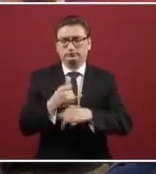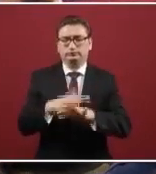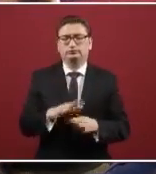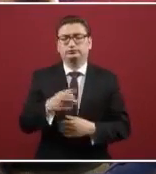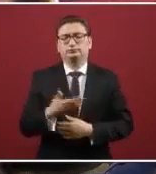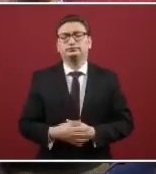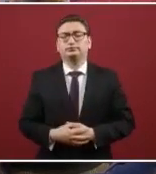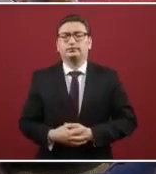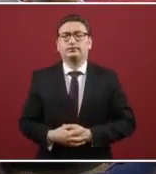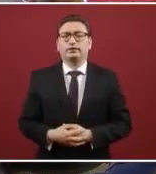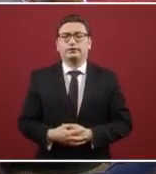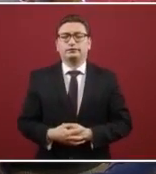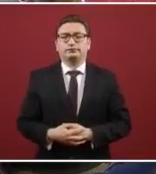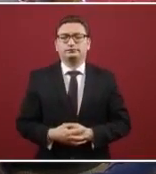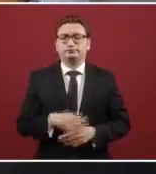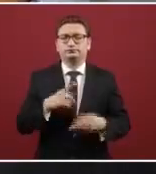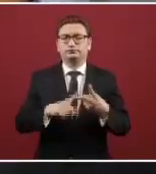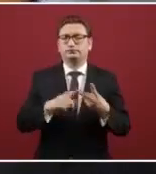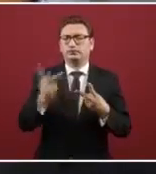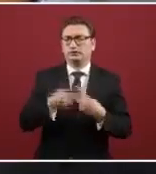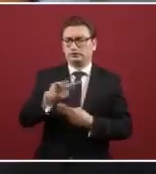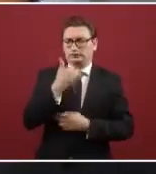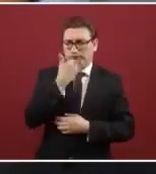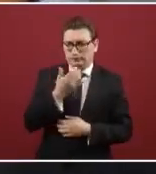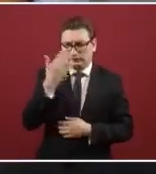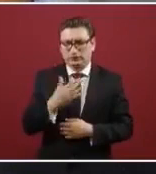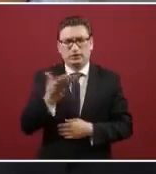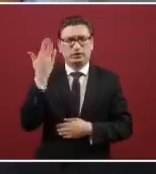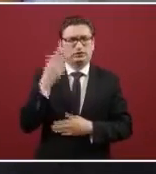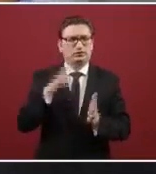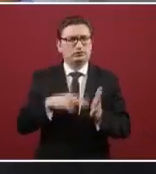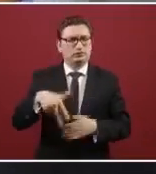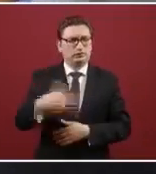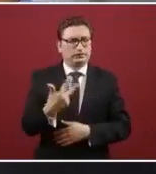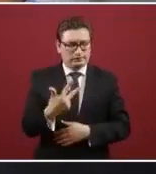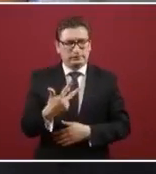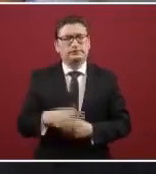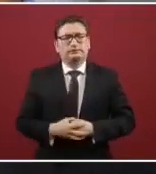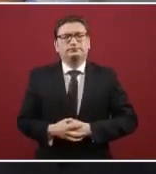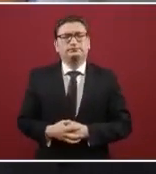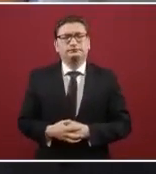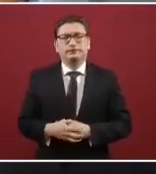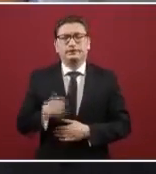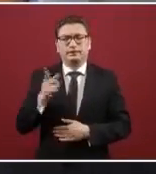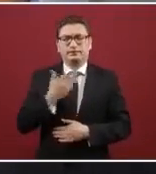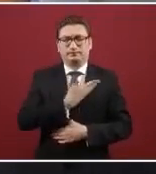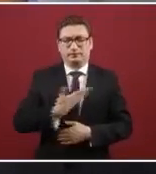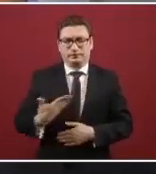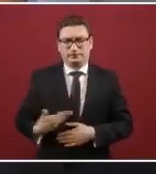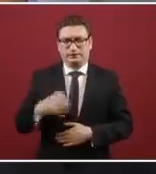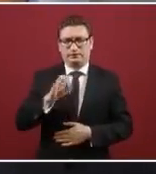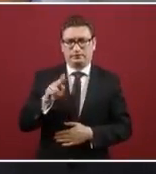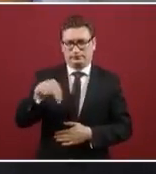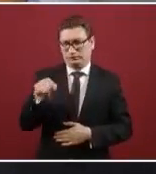con la segunda pregunta, perdón, el tema, en el 2013 el presidente Enrique